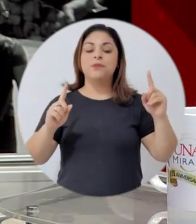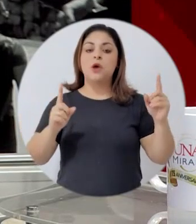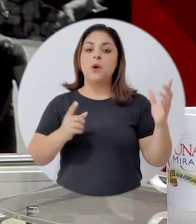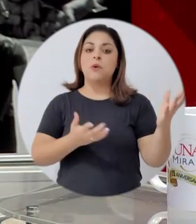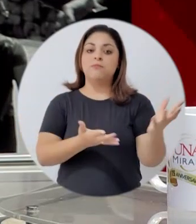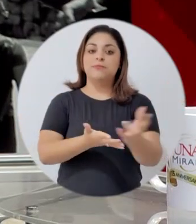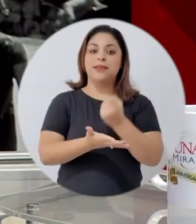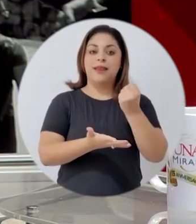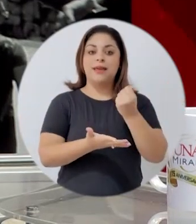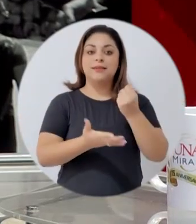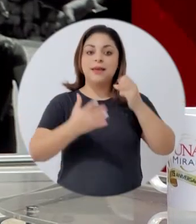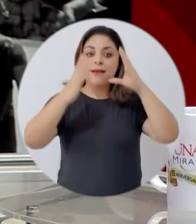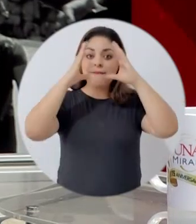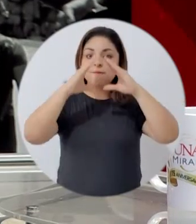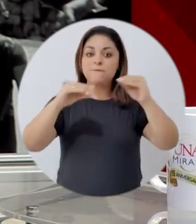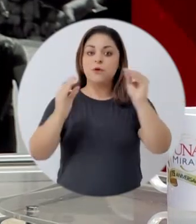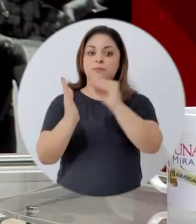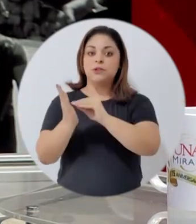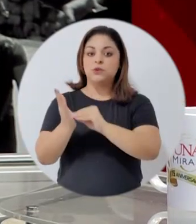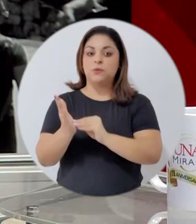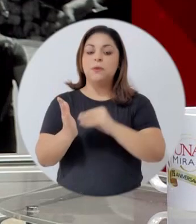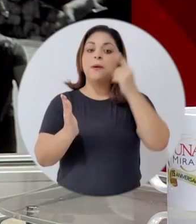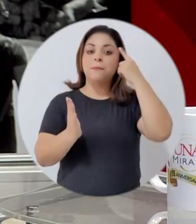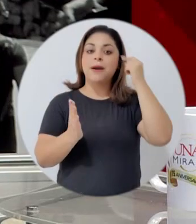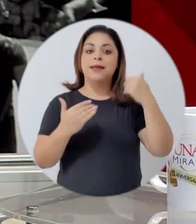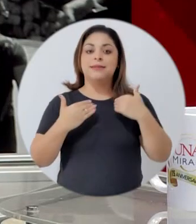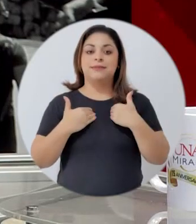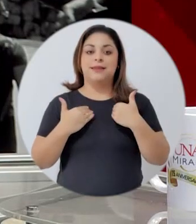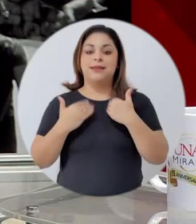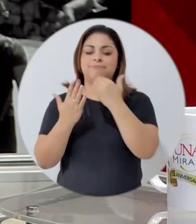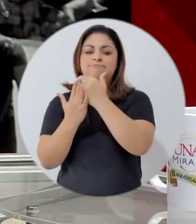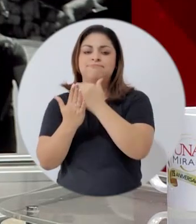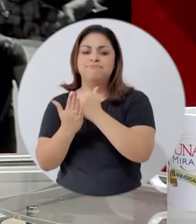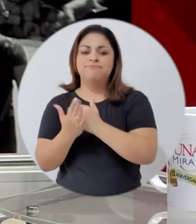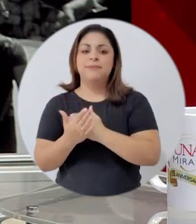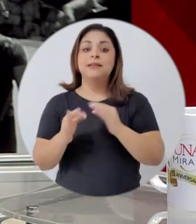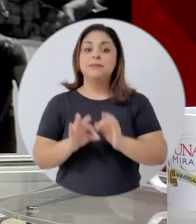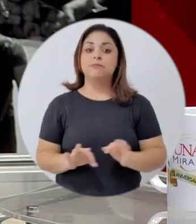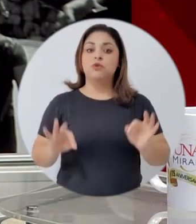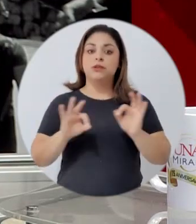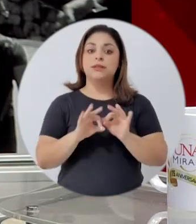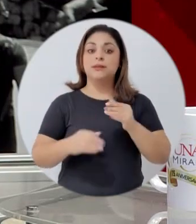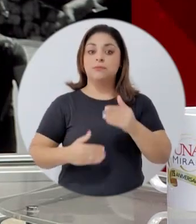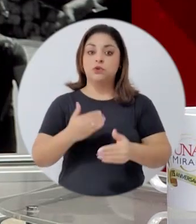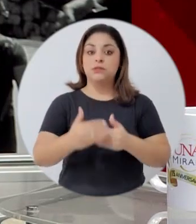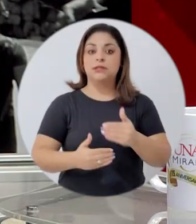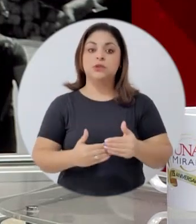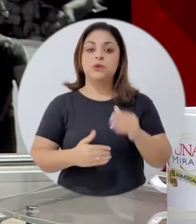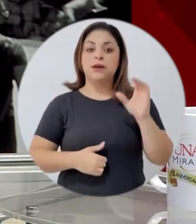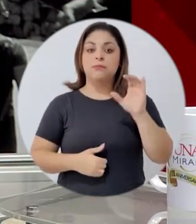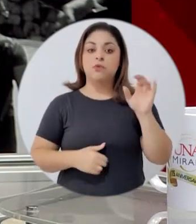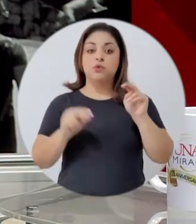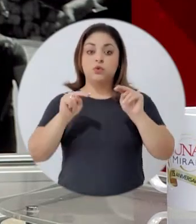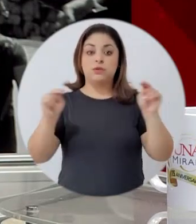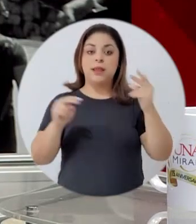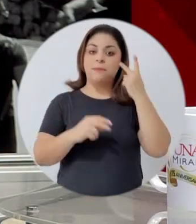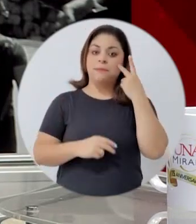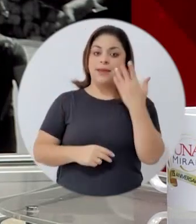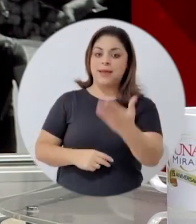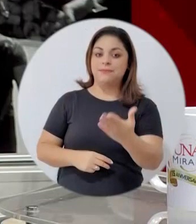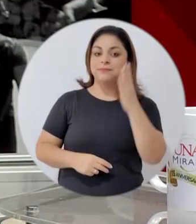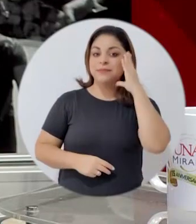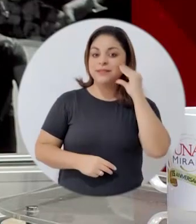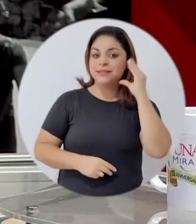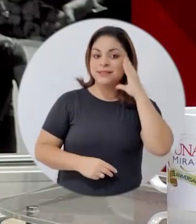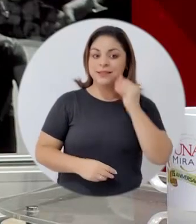logrado obtener una serie de datos para hacer ese inventario de emisiones tan importante en este proceso de carbono neutralidad. Veamos